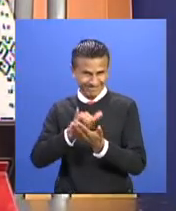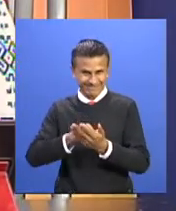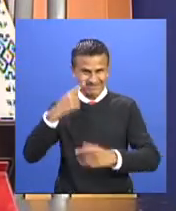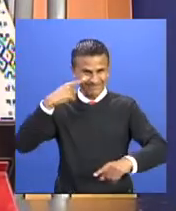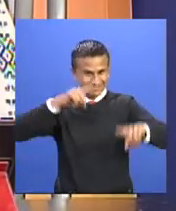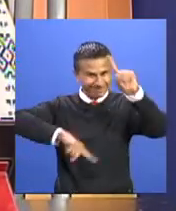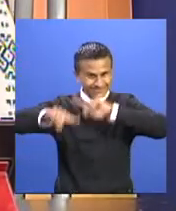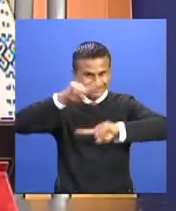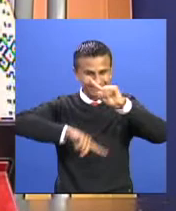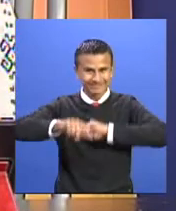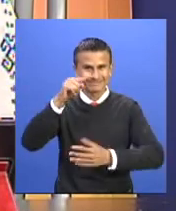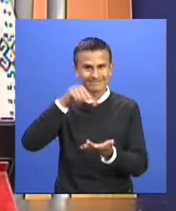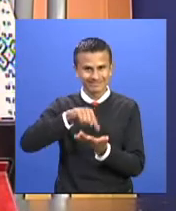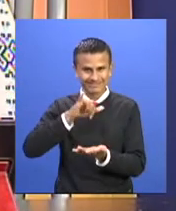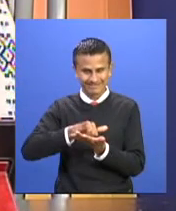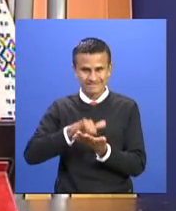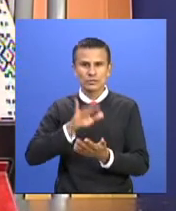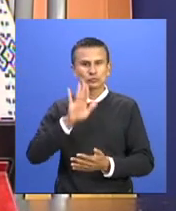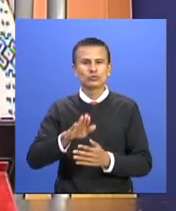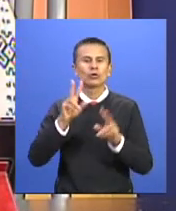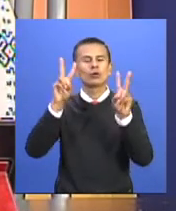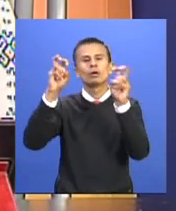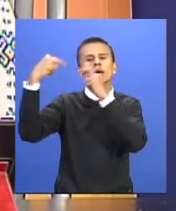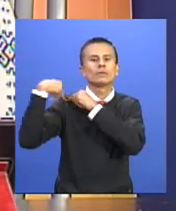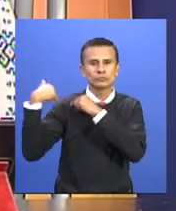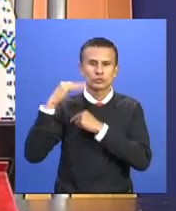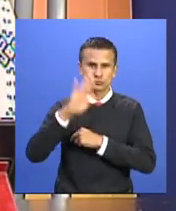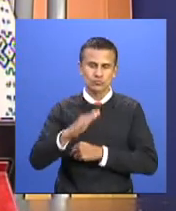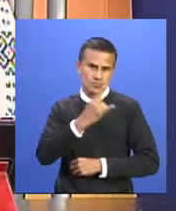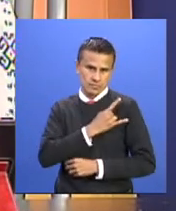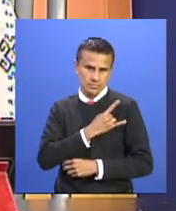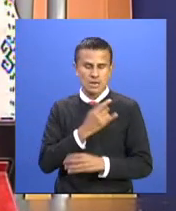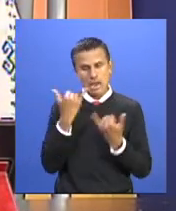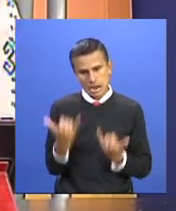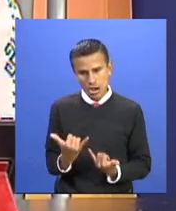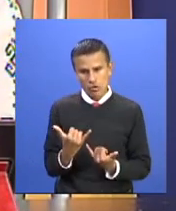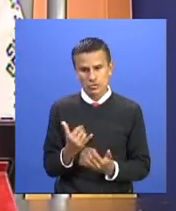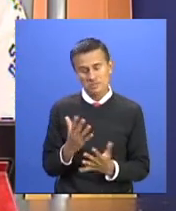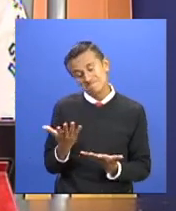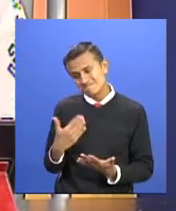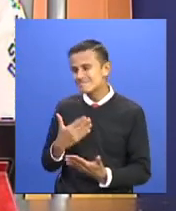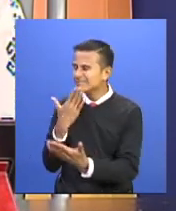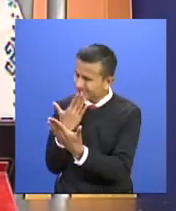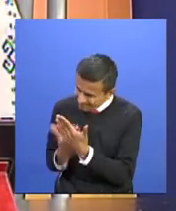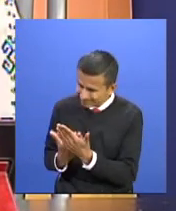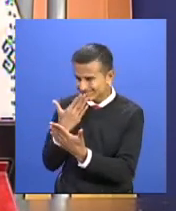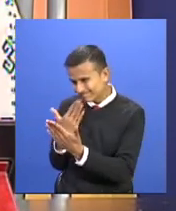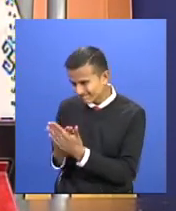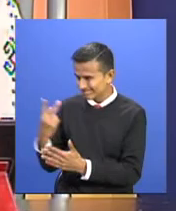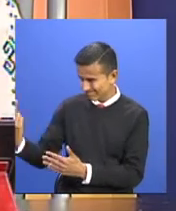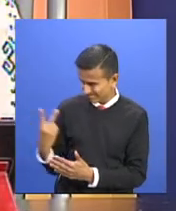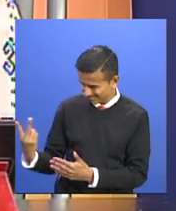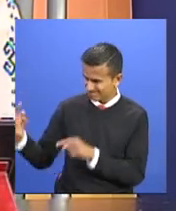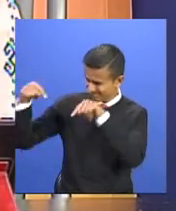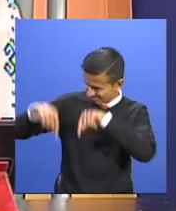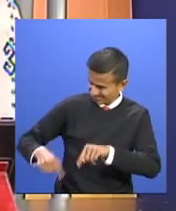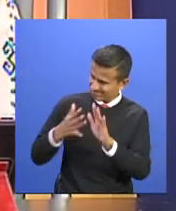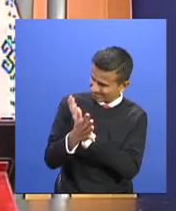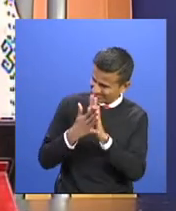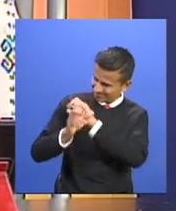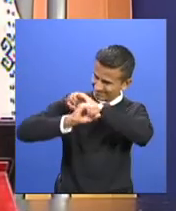del papel precisamente que tenemos desde la academia, yo quiero agradecerles a ustedes por haber acompañado hoy el